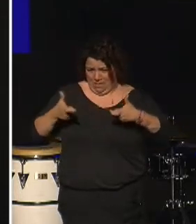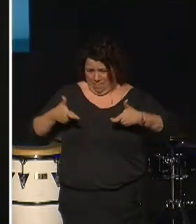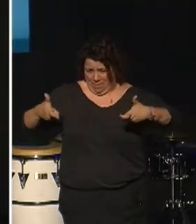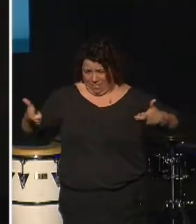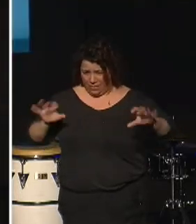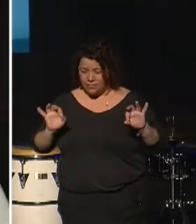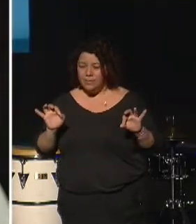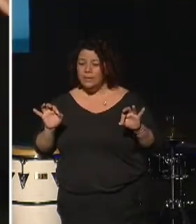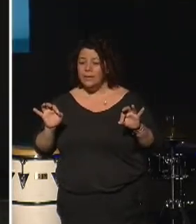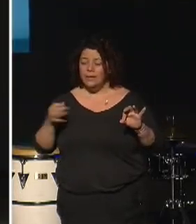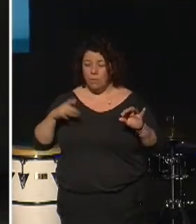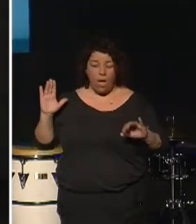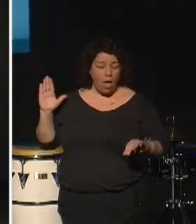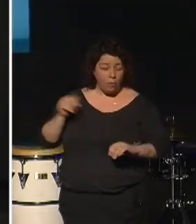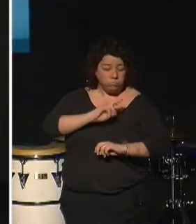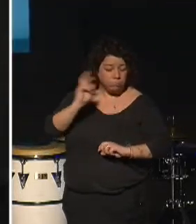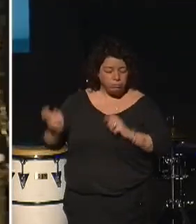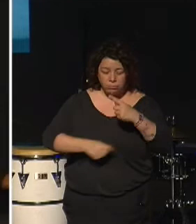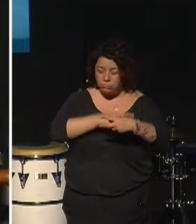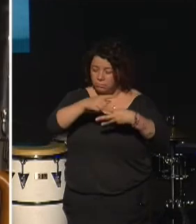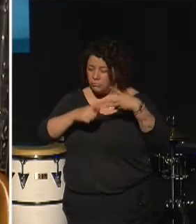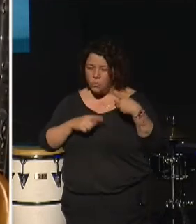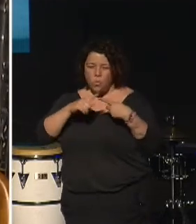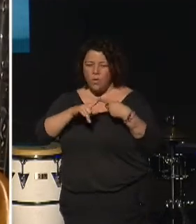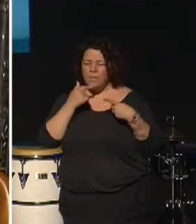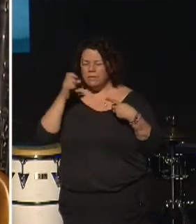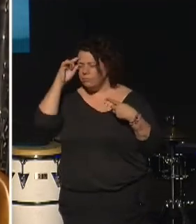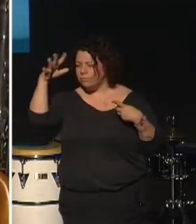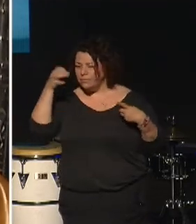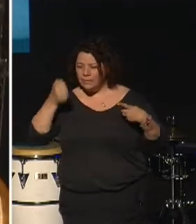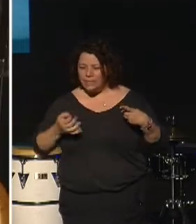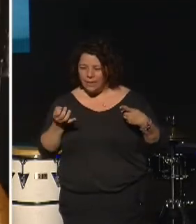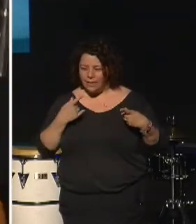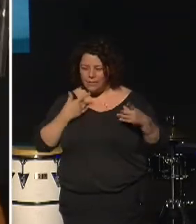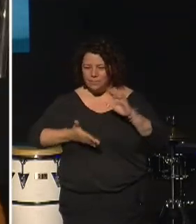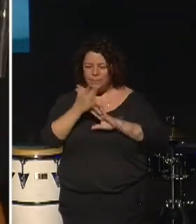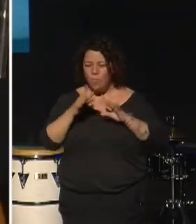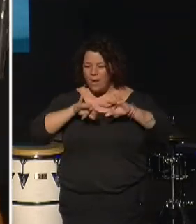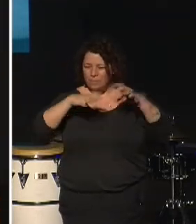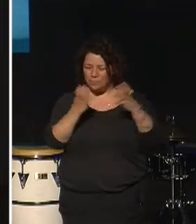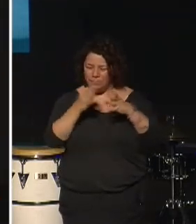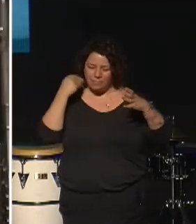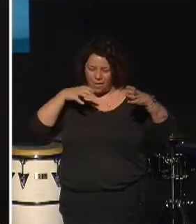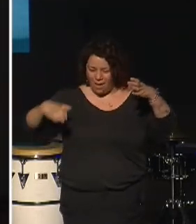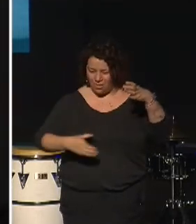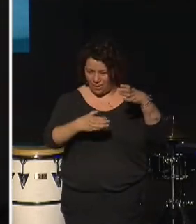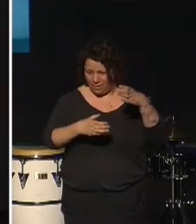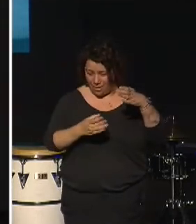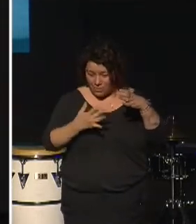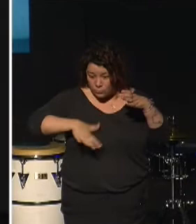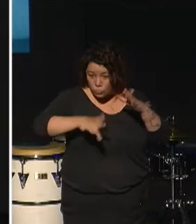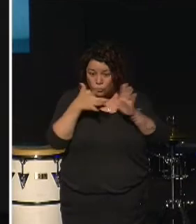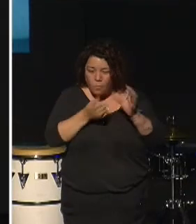Y entre todas esas aventuras, una de las cosas con las que soñaba era con ir a la Antártida y contar todo lo que pasaba allí.